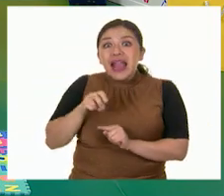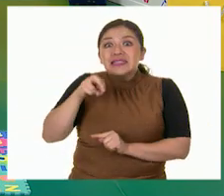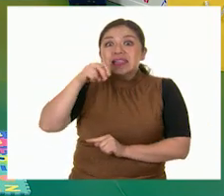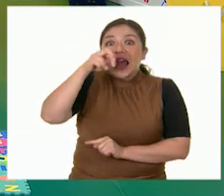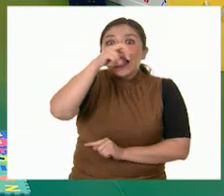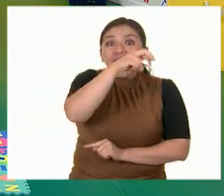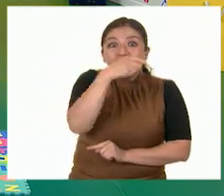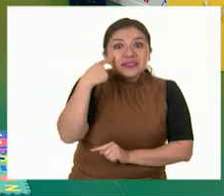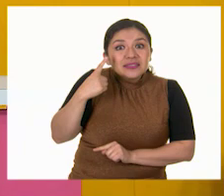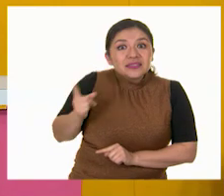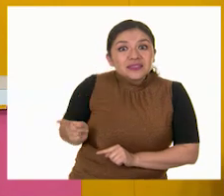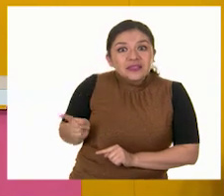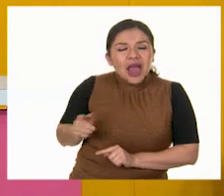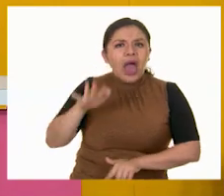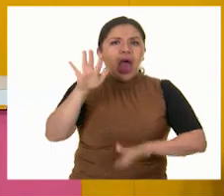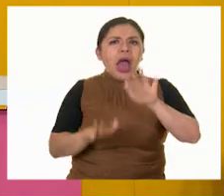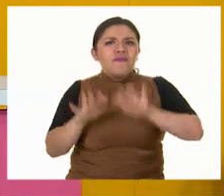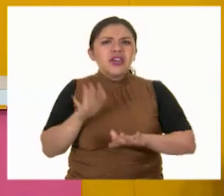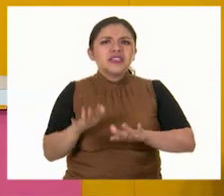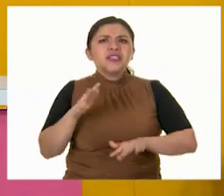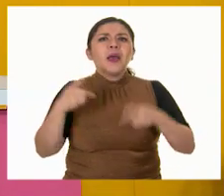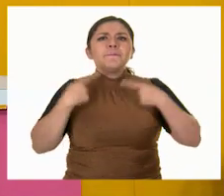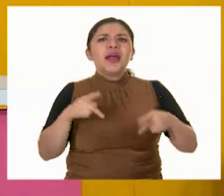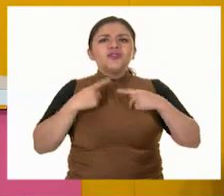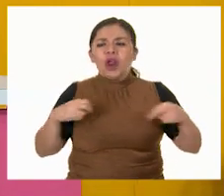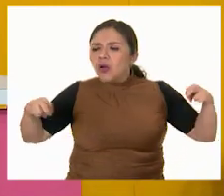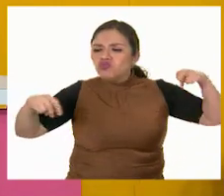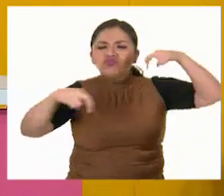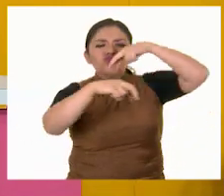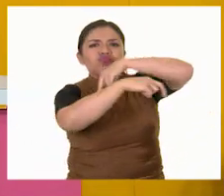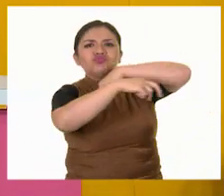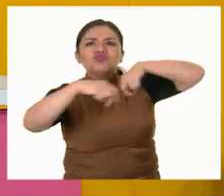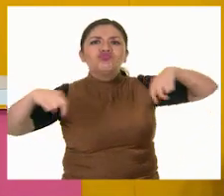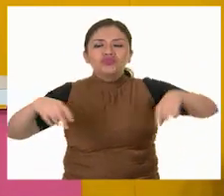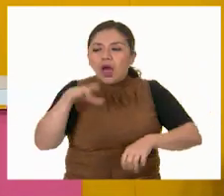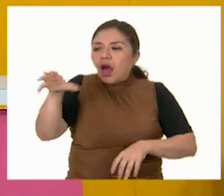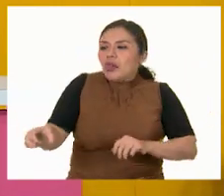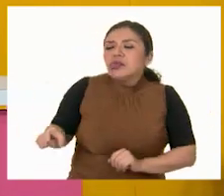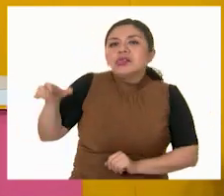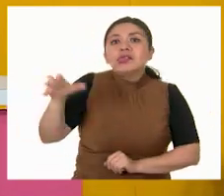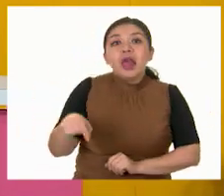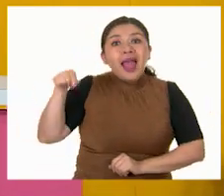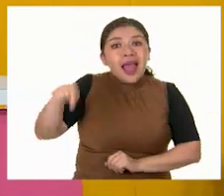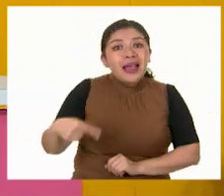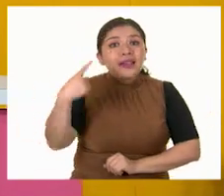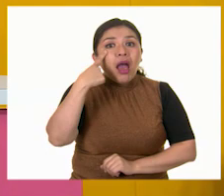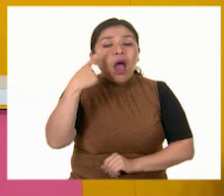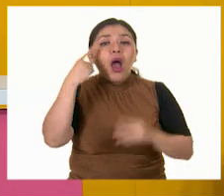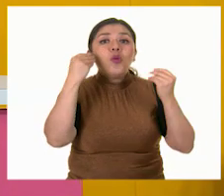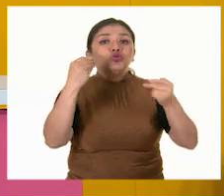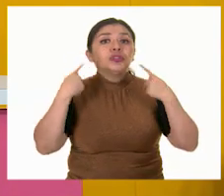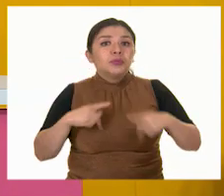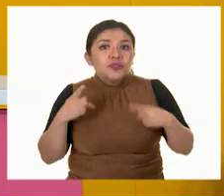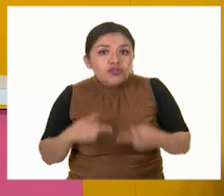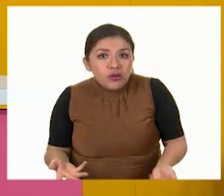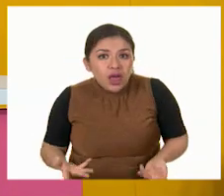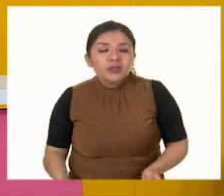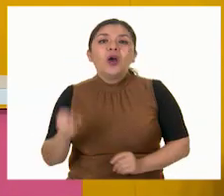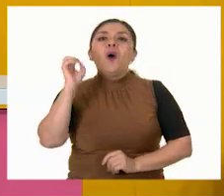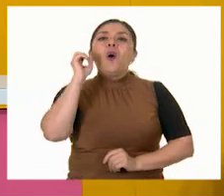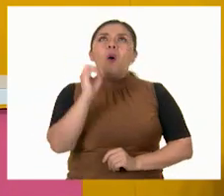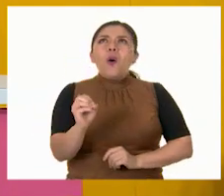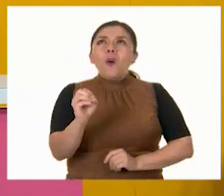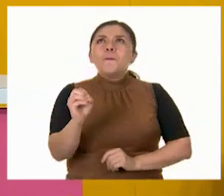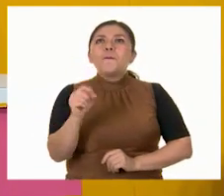repente vamos y pues nos descubrimos ahí en el mismo lugar y entonces es muy concurrido? O si